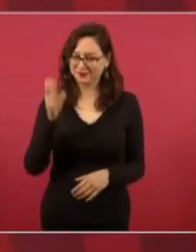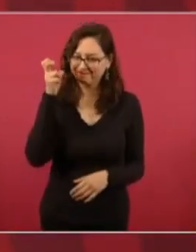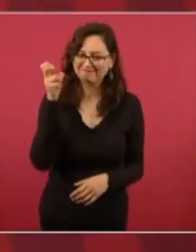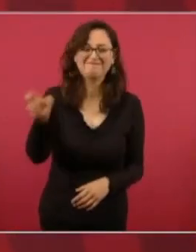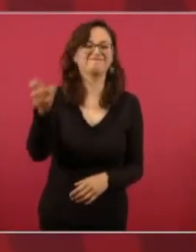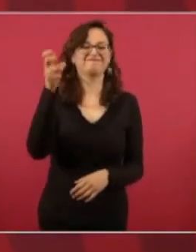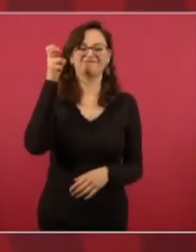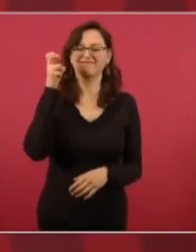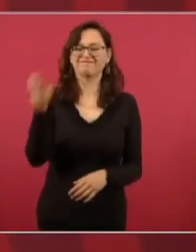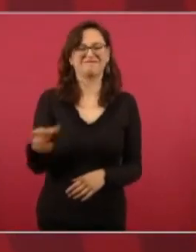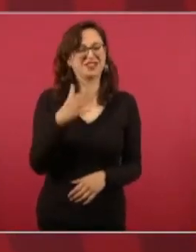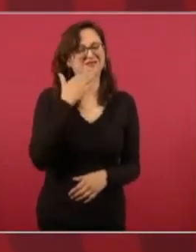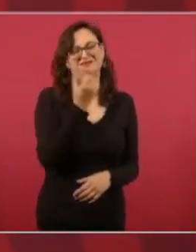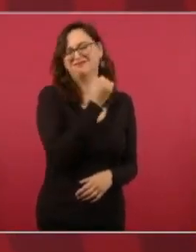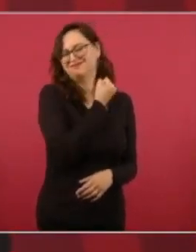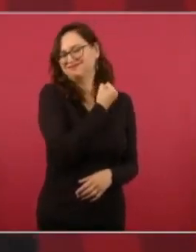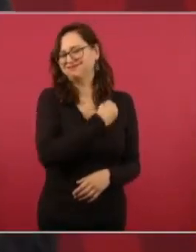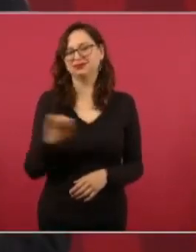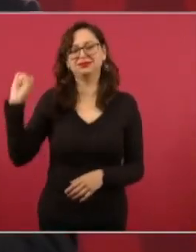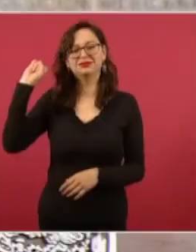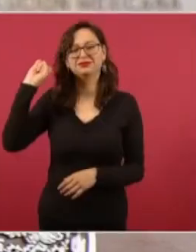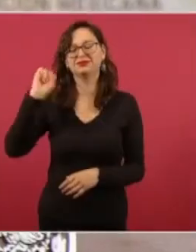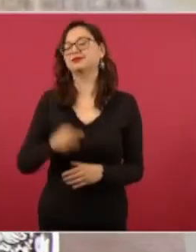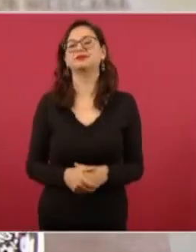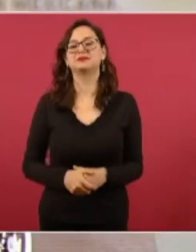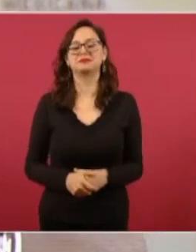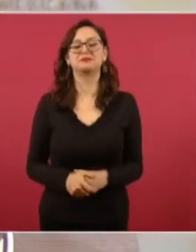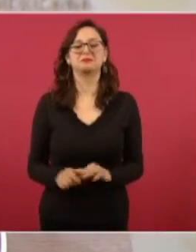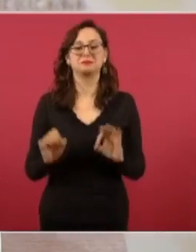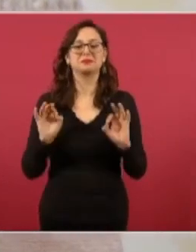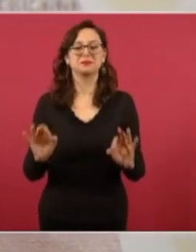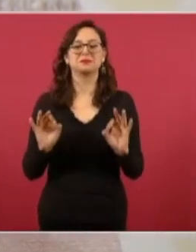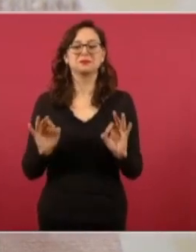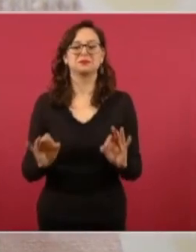Él es muy bueno, muy bueno.